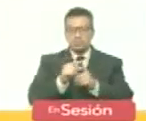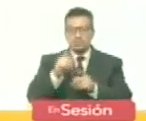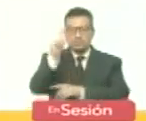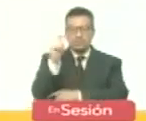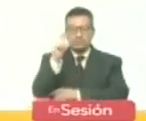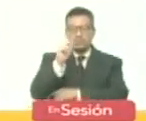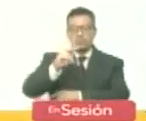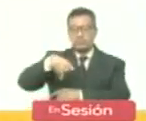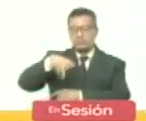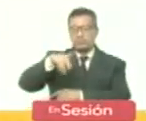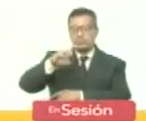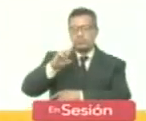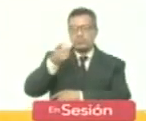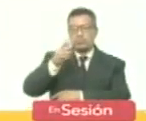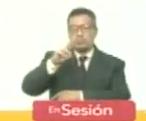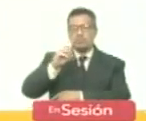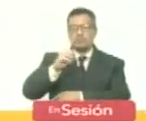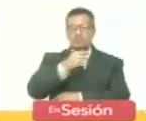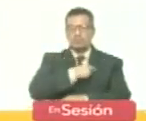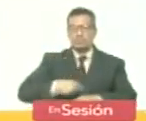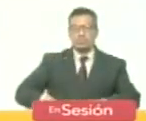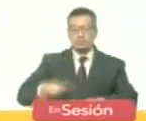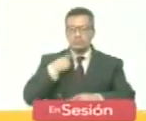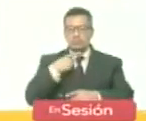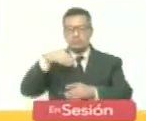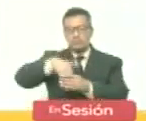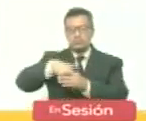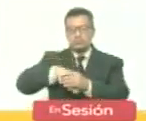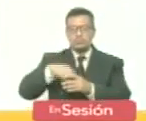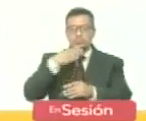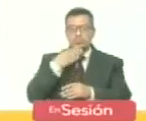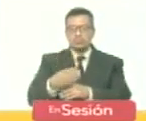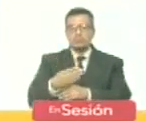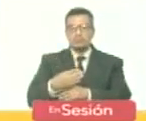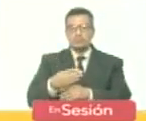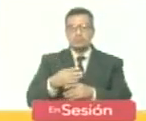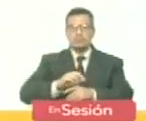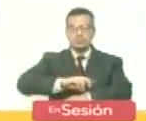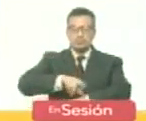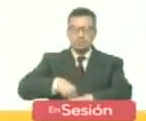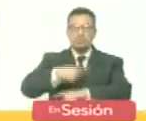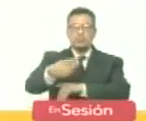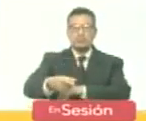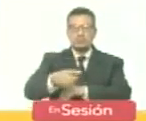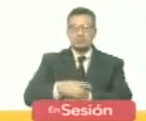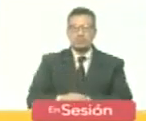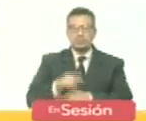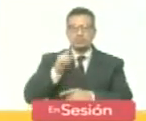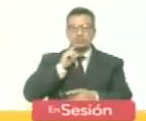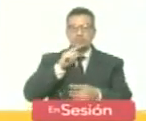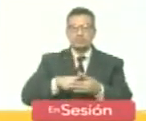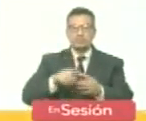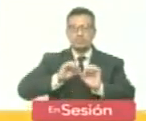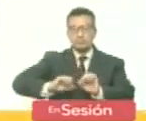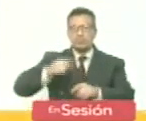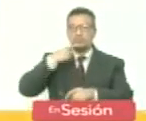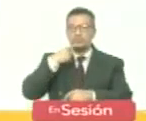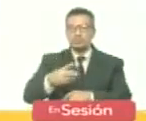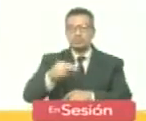diputado Pedro Carreño. El presidente sometió a votación la solicitud de diferimiento, la cual resultó negada.